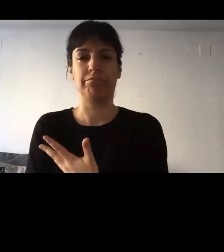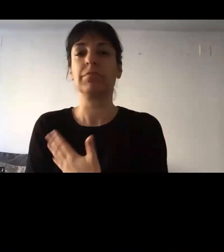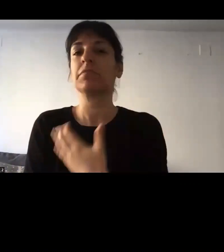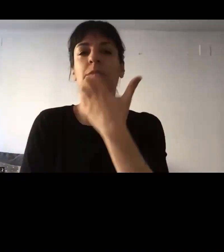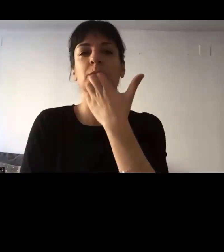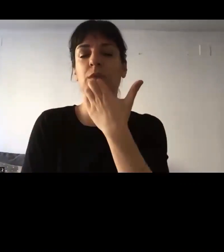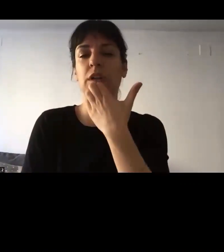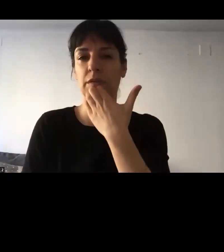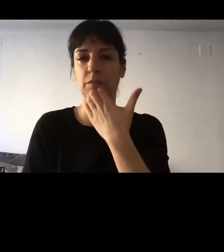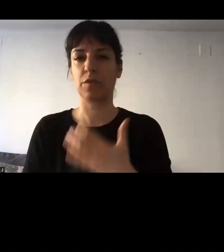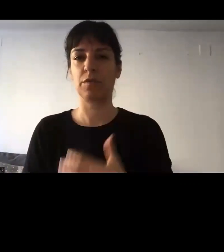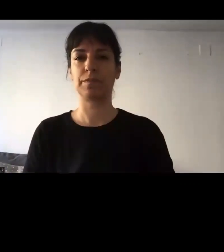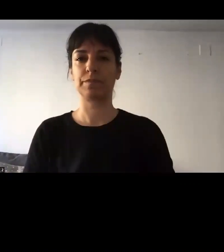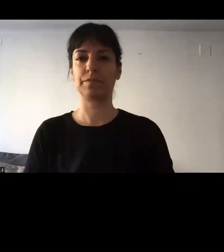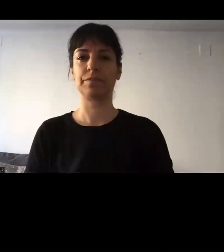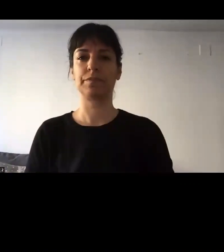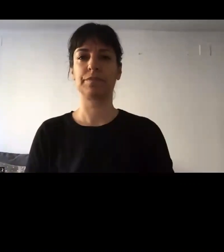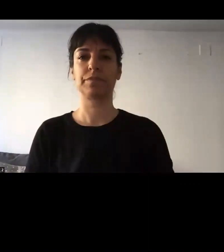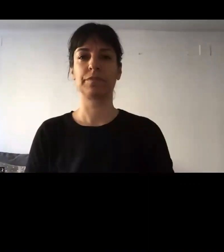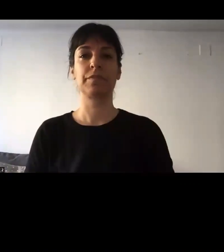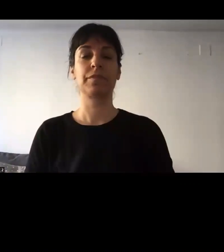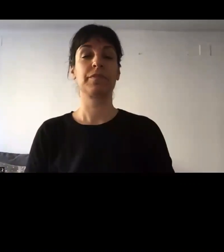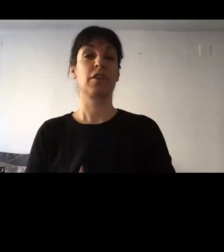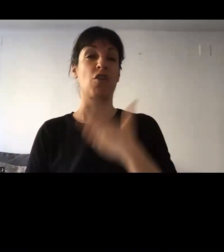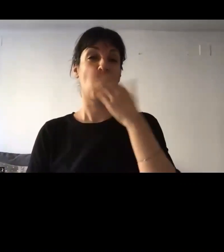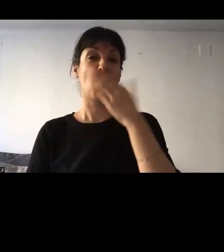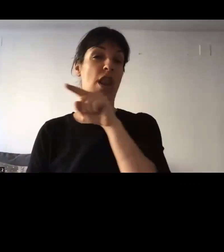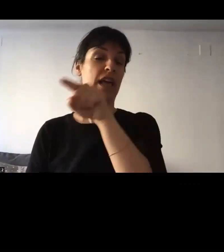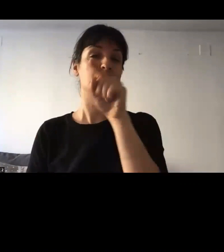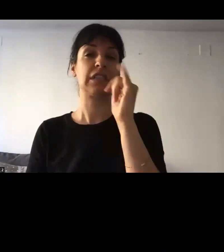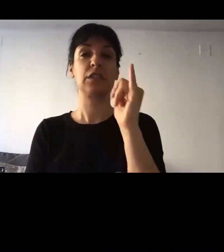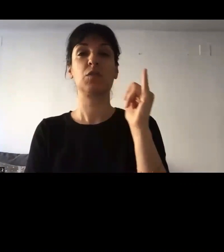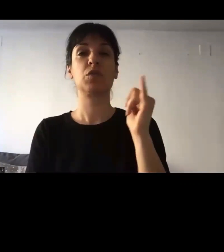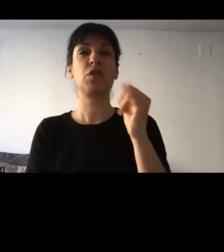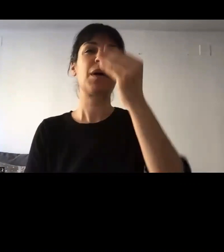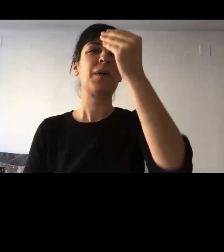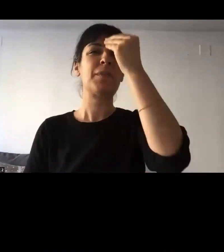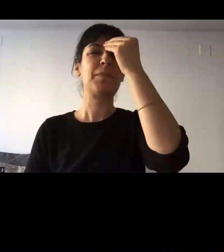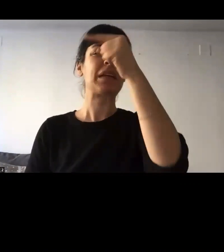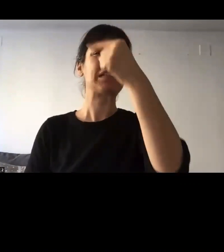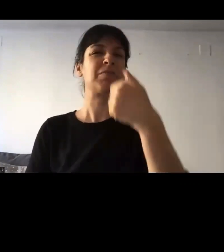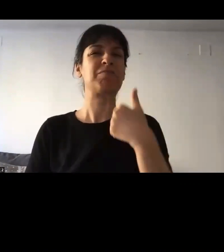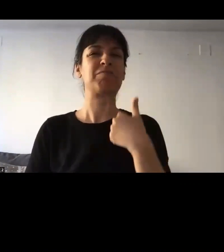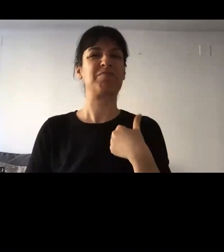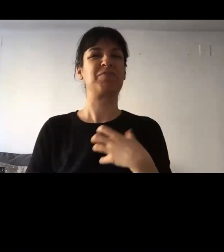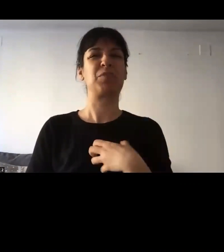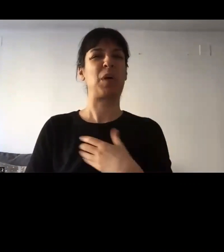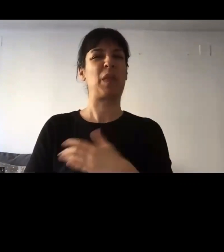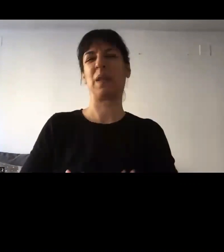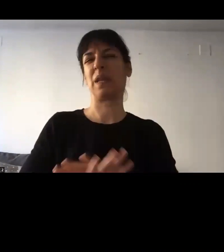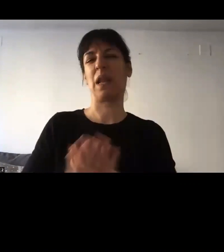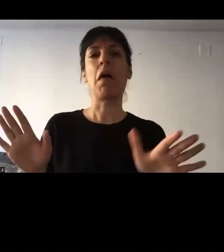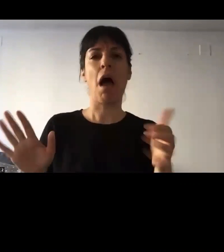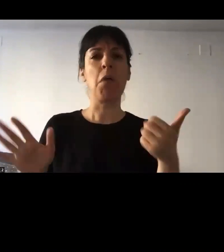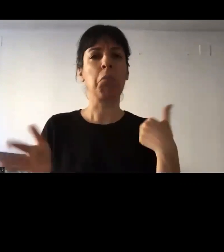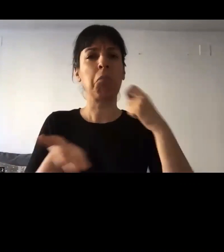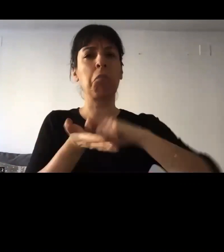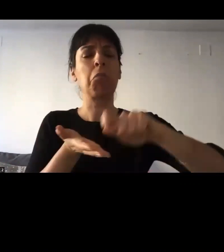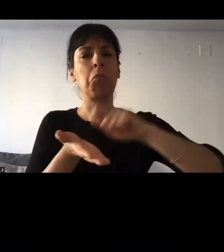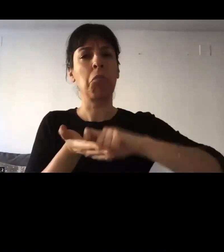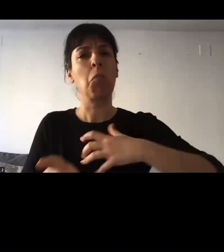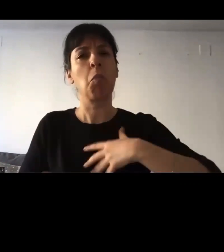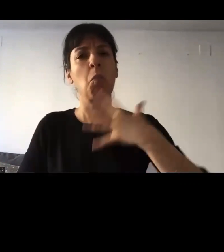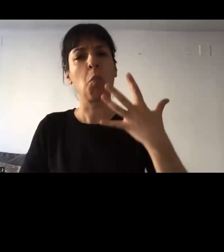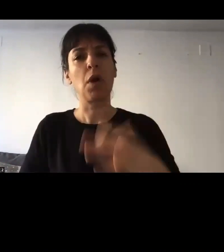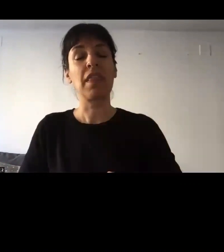en los centros educativos se pensaban que yo no podía hacer realmente nada cuando yo podía escribir y bueno, y excepto